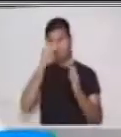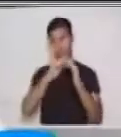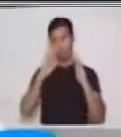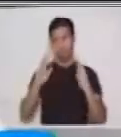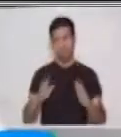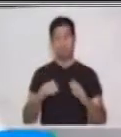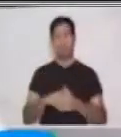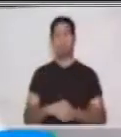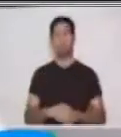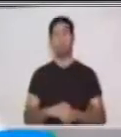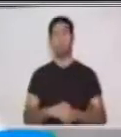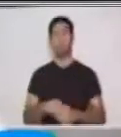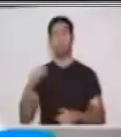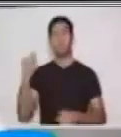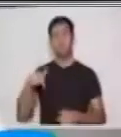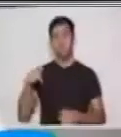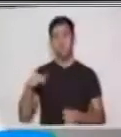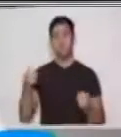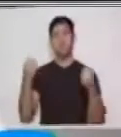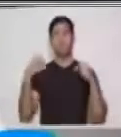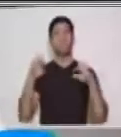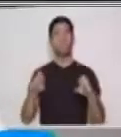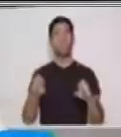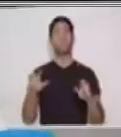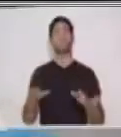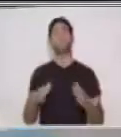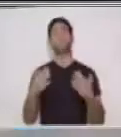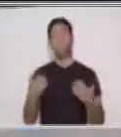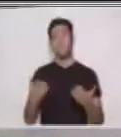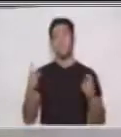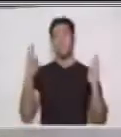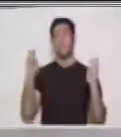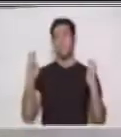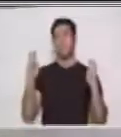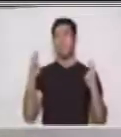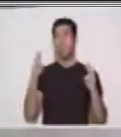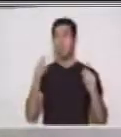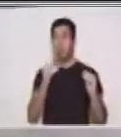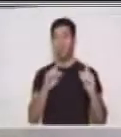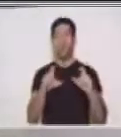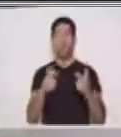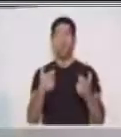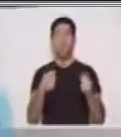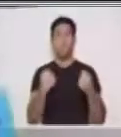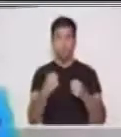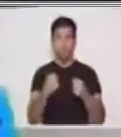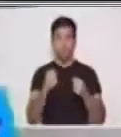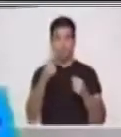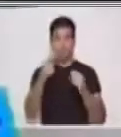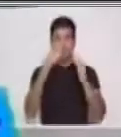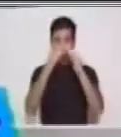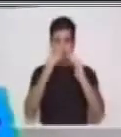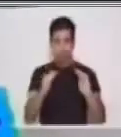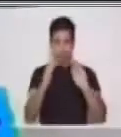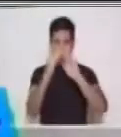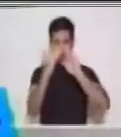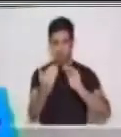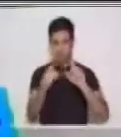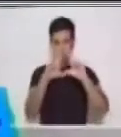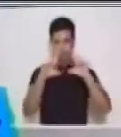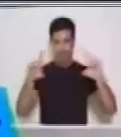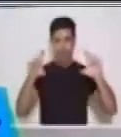Edwin Espardo Contreras y en esta oportunidad desarrollaré el tema de construcción de un prisma rectangular